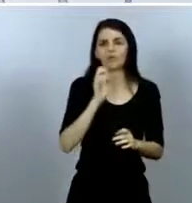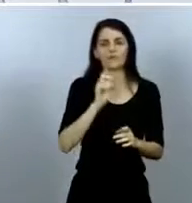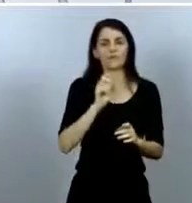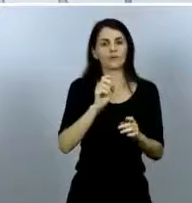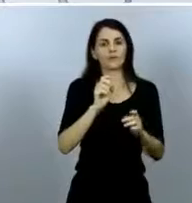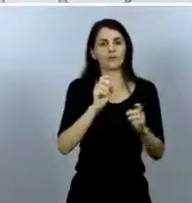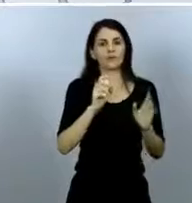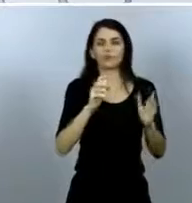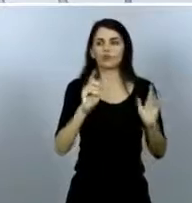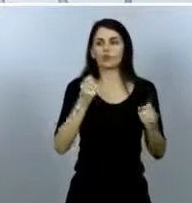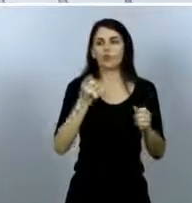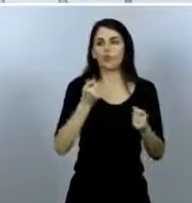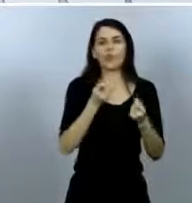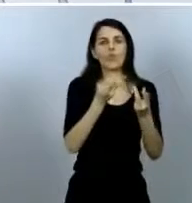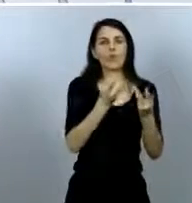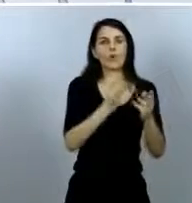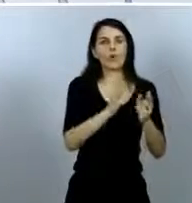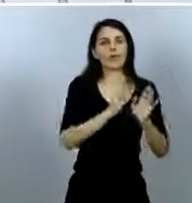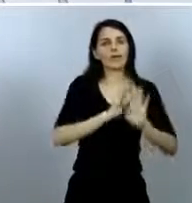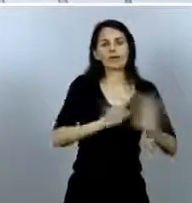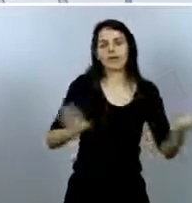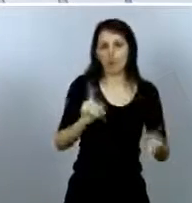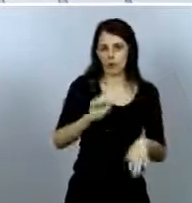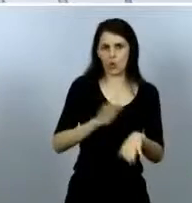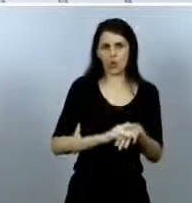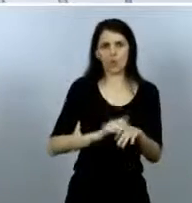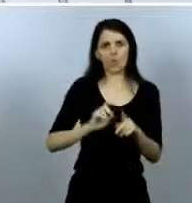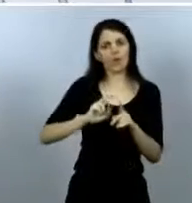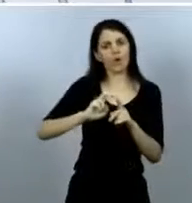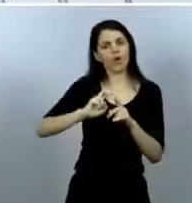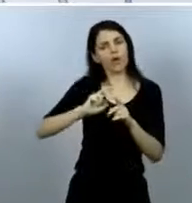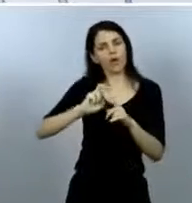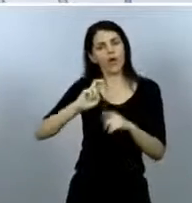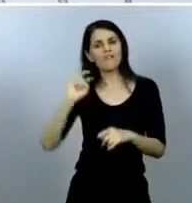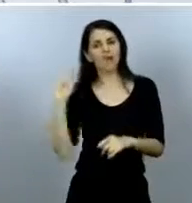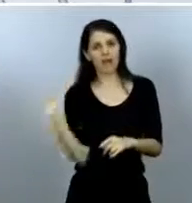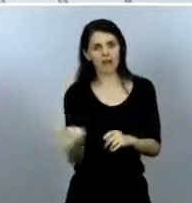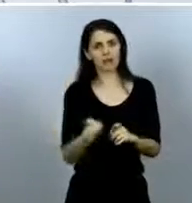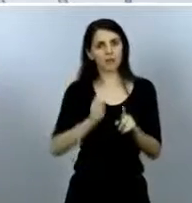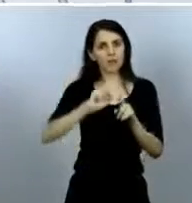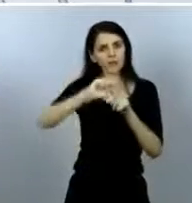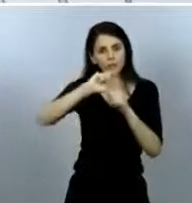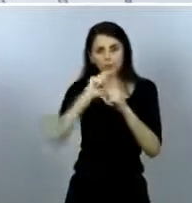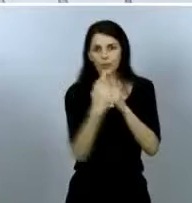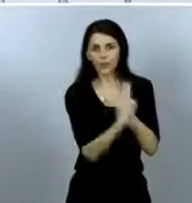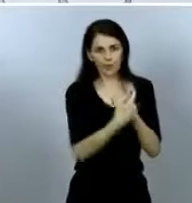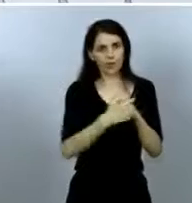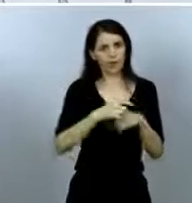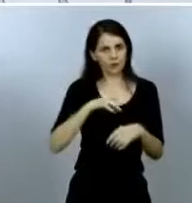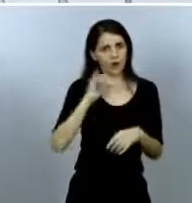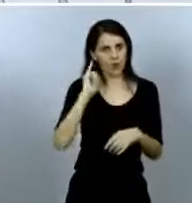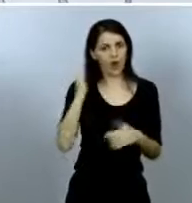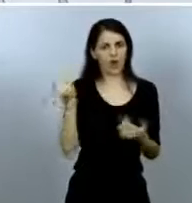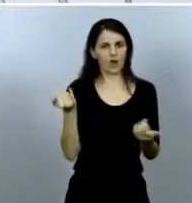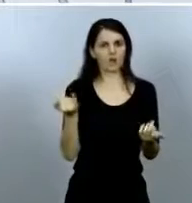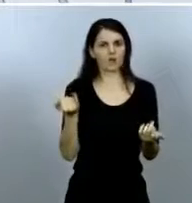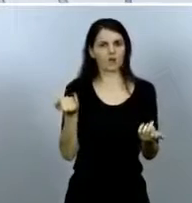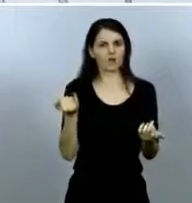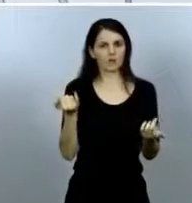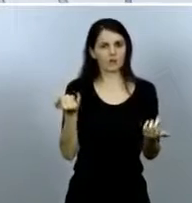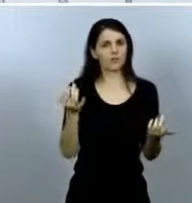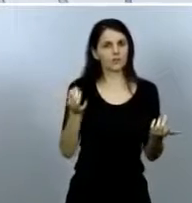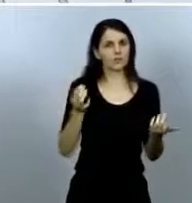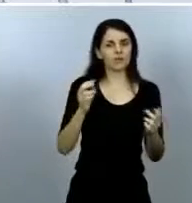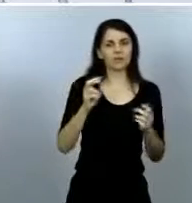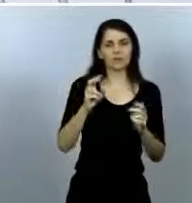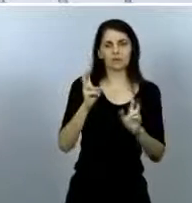que a veces no es comparable ni siquiera en diferentes periodos de tiempo aunque parezca que estamos buscando identificando